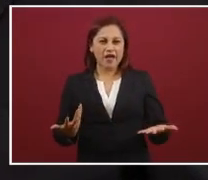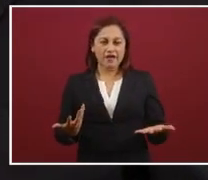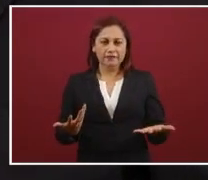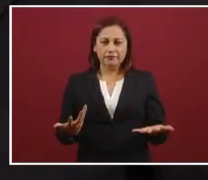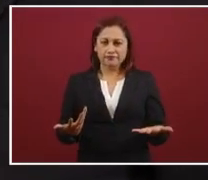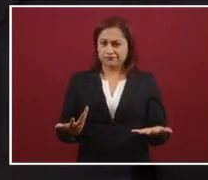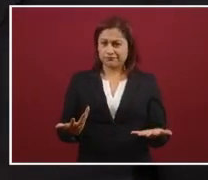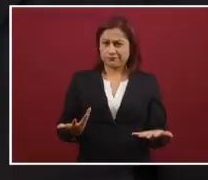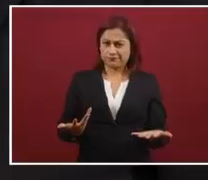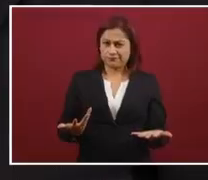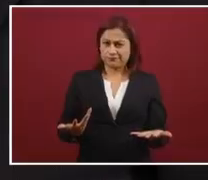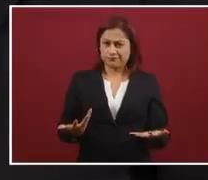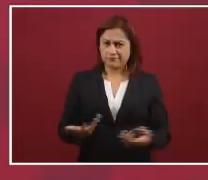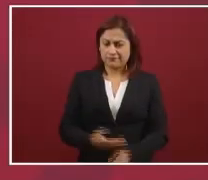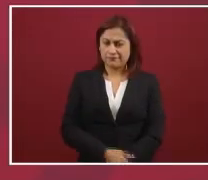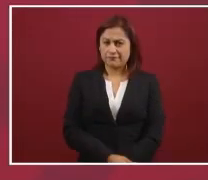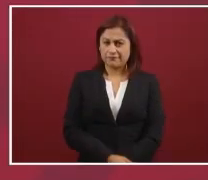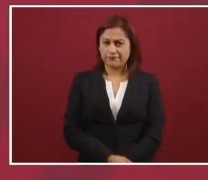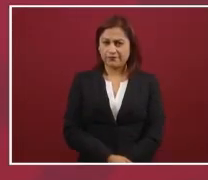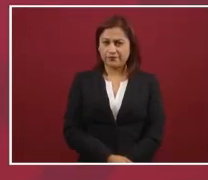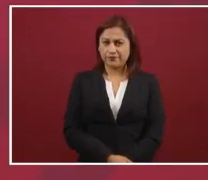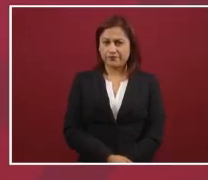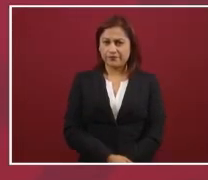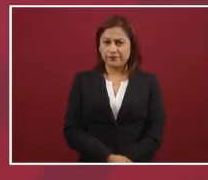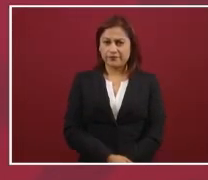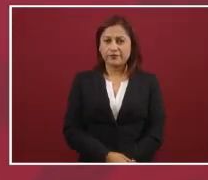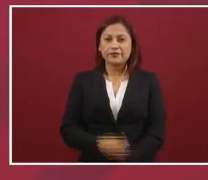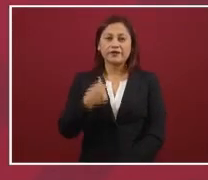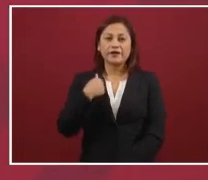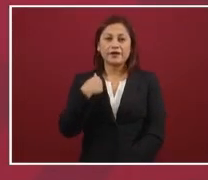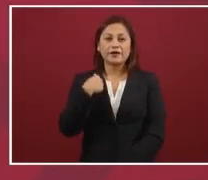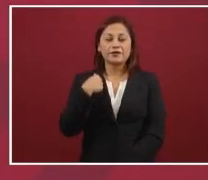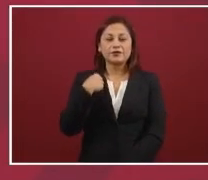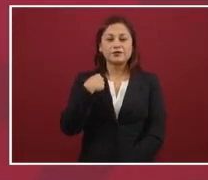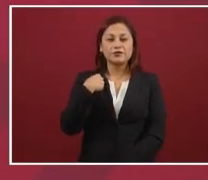y que iba yo a ser monedita de oro?